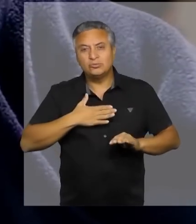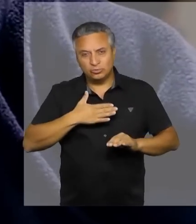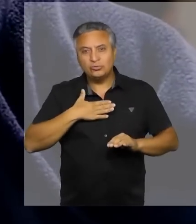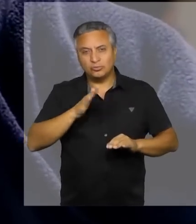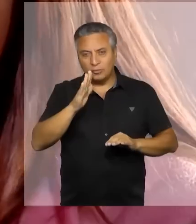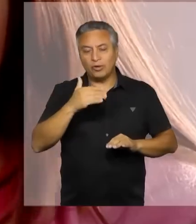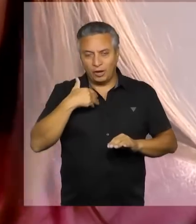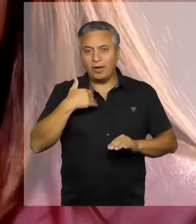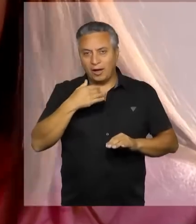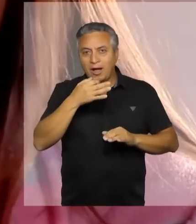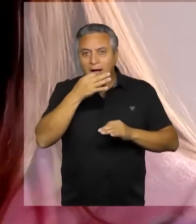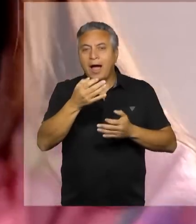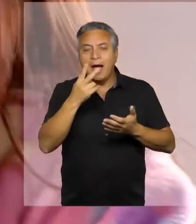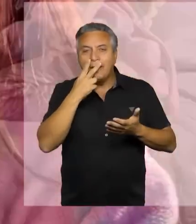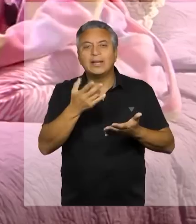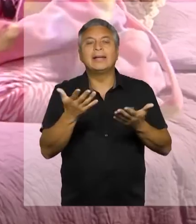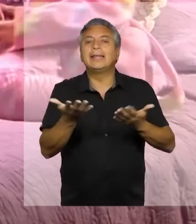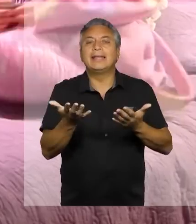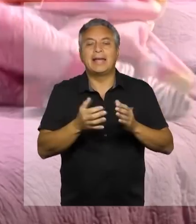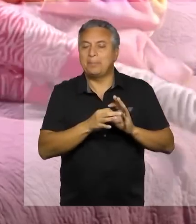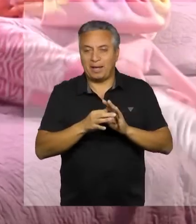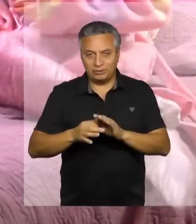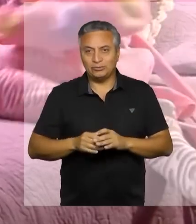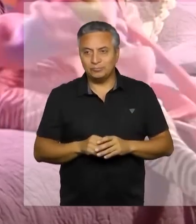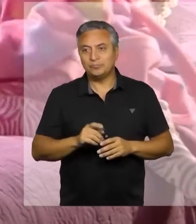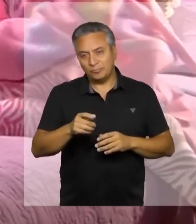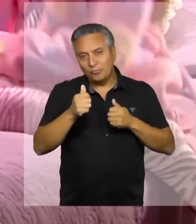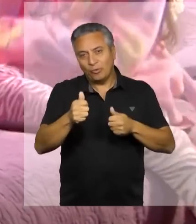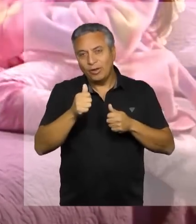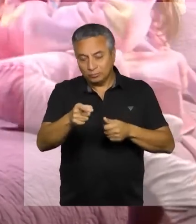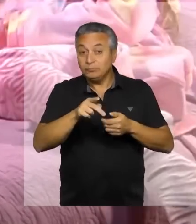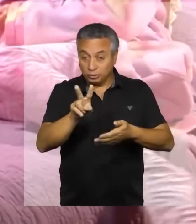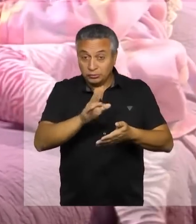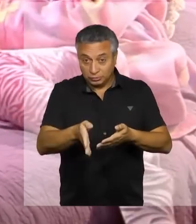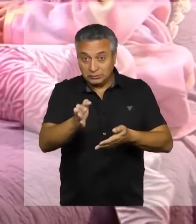pasó. Bueno. Bueno, ya, sigue leyendo.